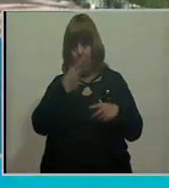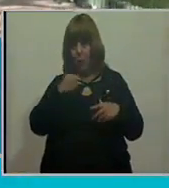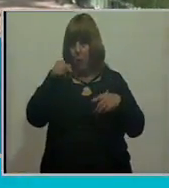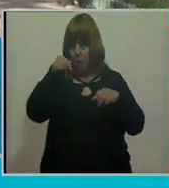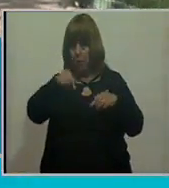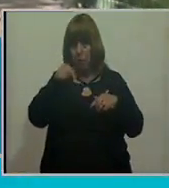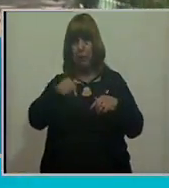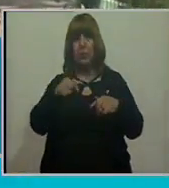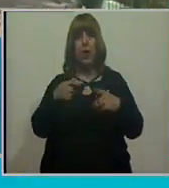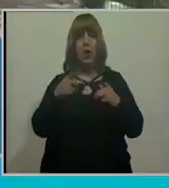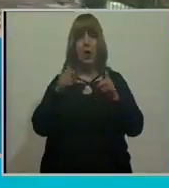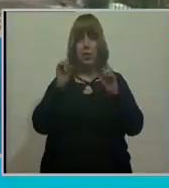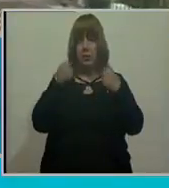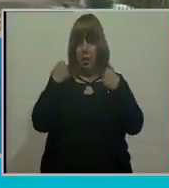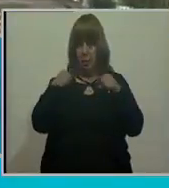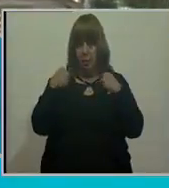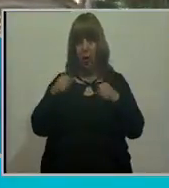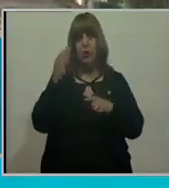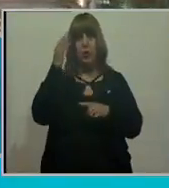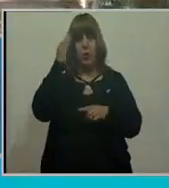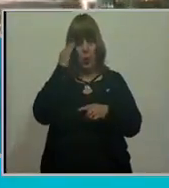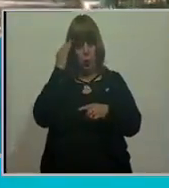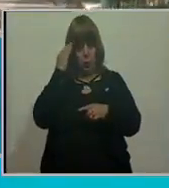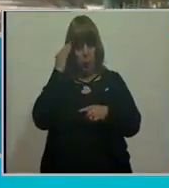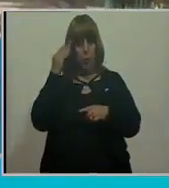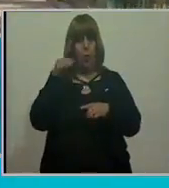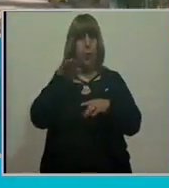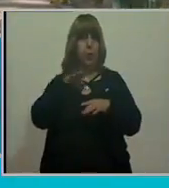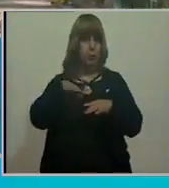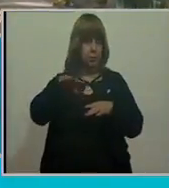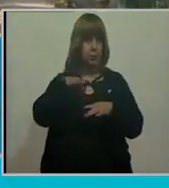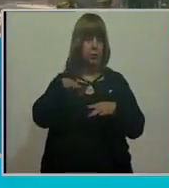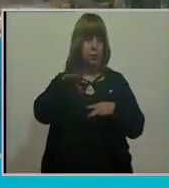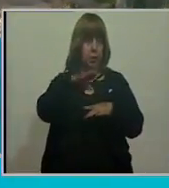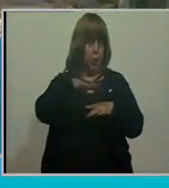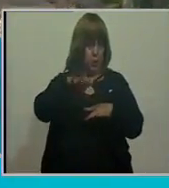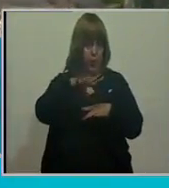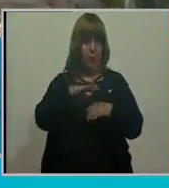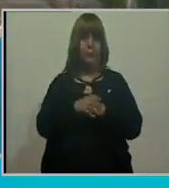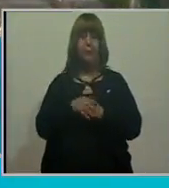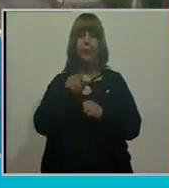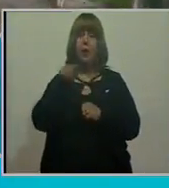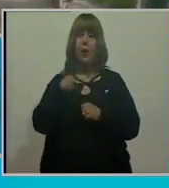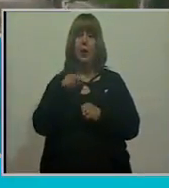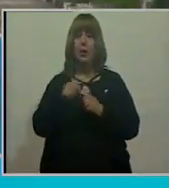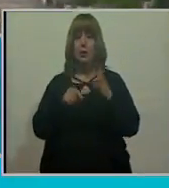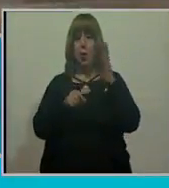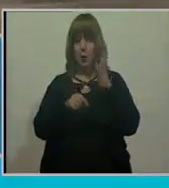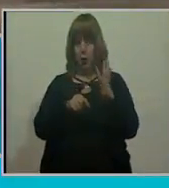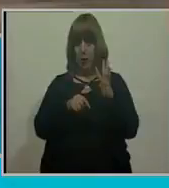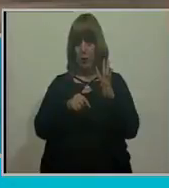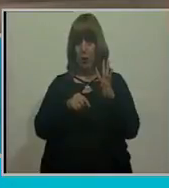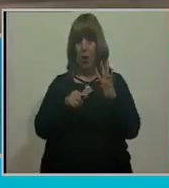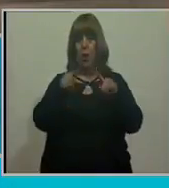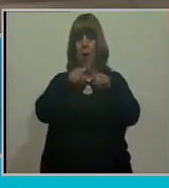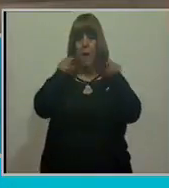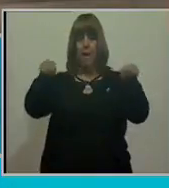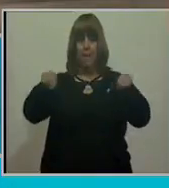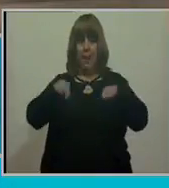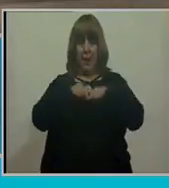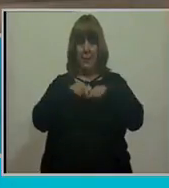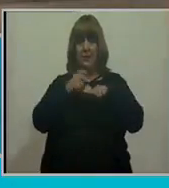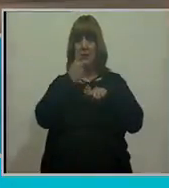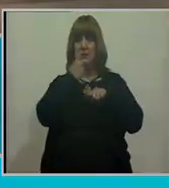a las actividades deportivas, culturales que se realizan en esos espacios públicos. En este momento tenemos 4 plazas con cierre